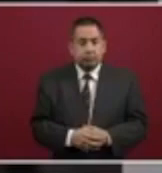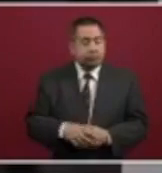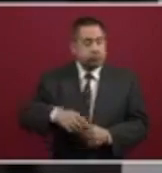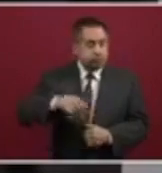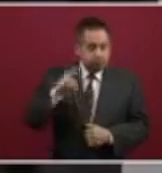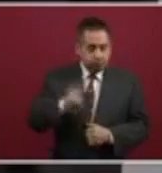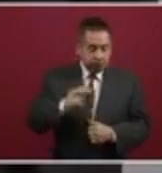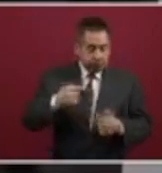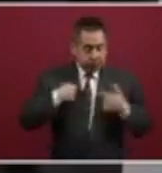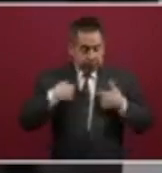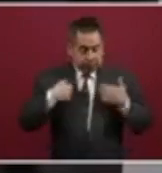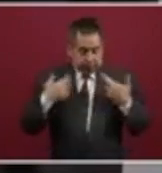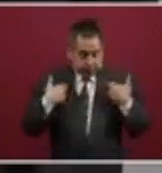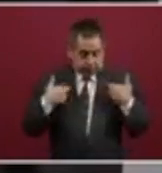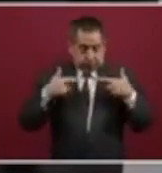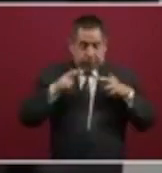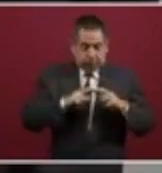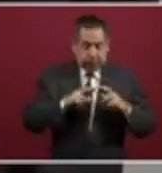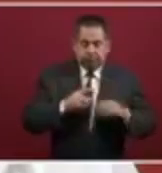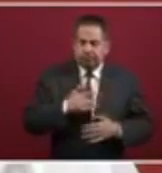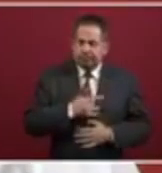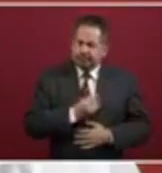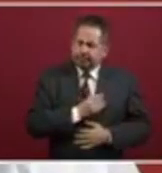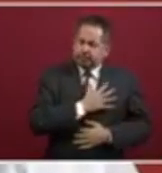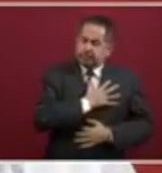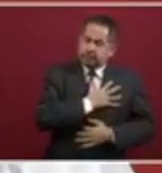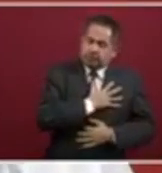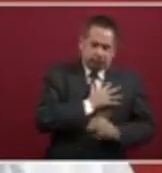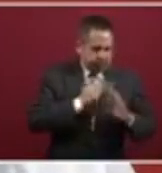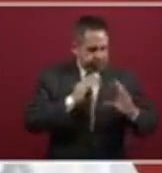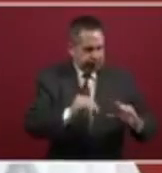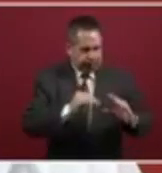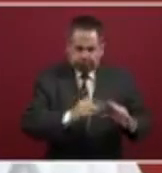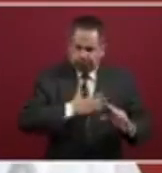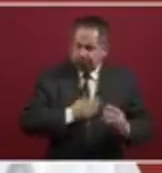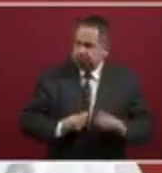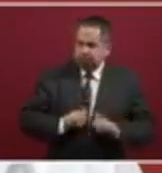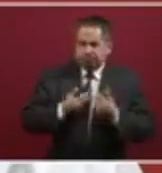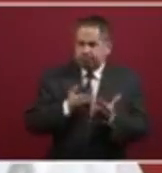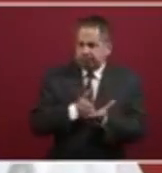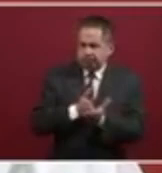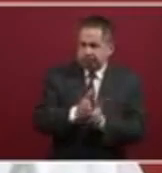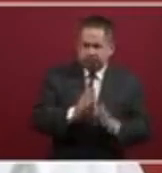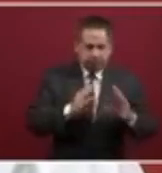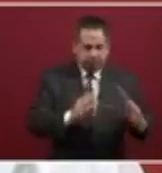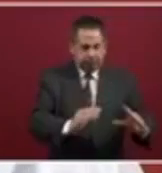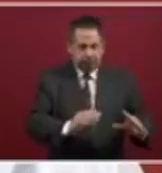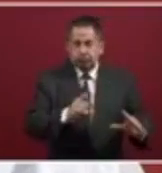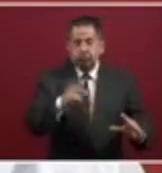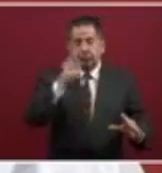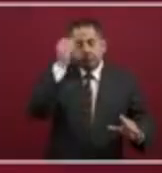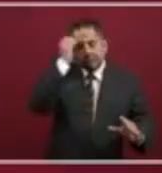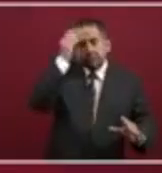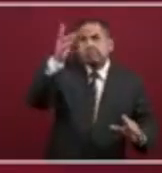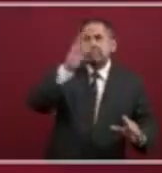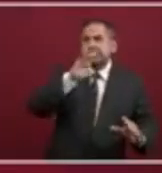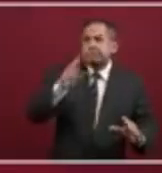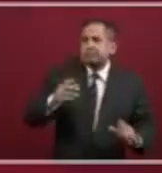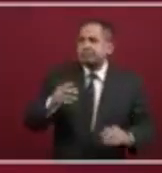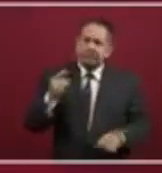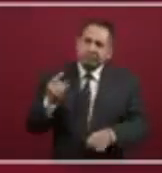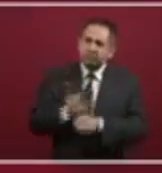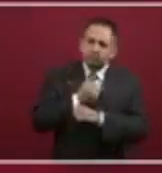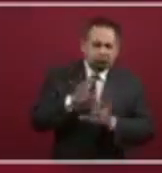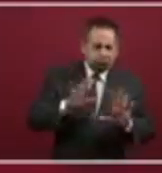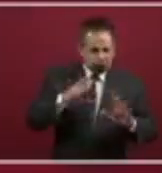debe saber que tiene una vocación de vida, por eso no debemos perder la esperanza en los hombres y mujeres